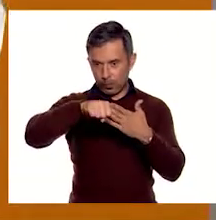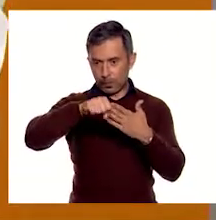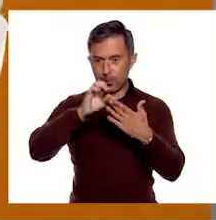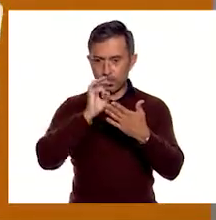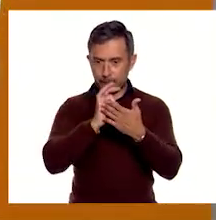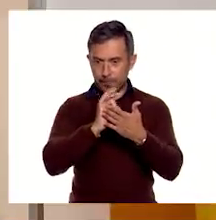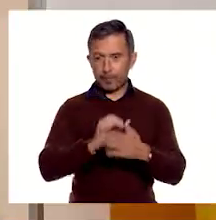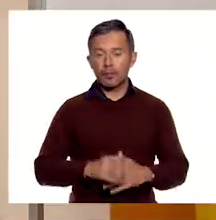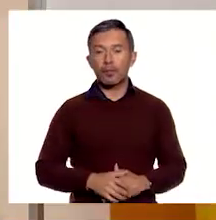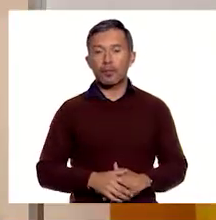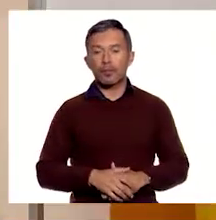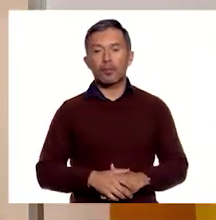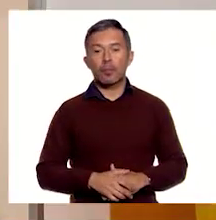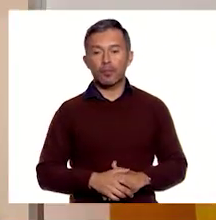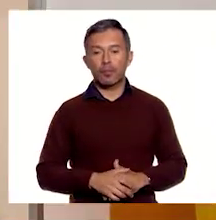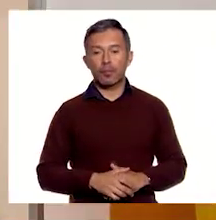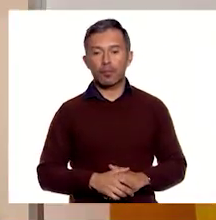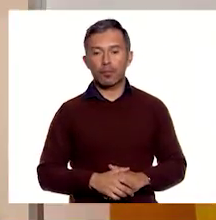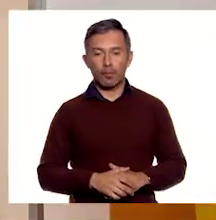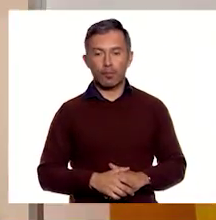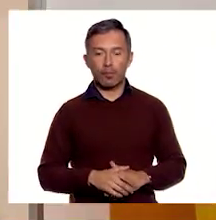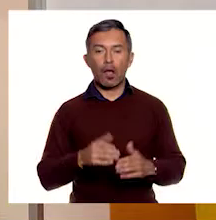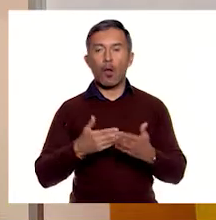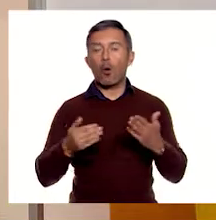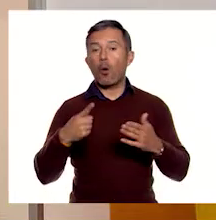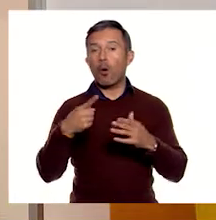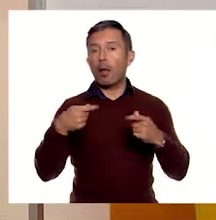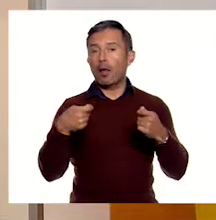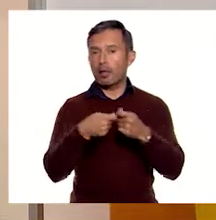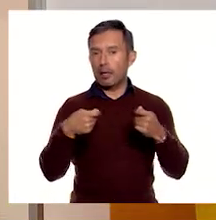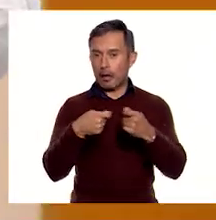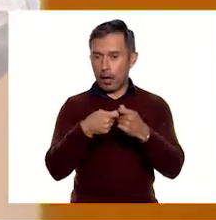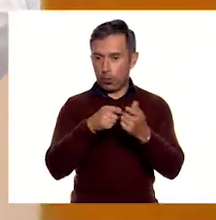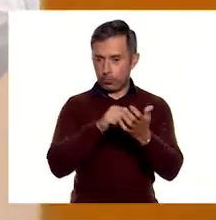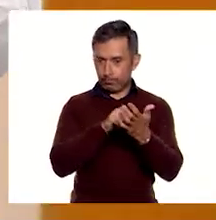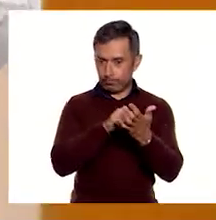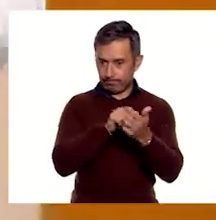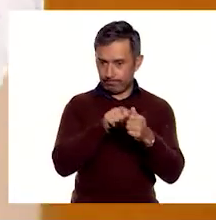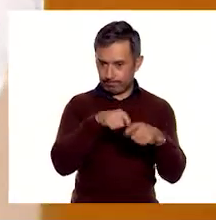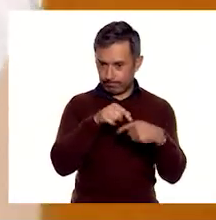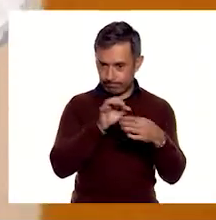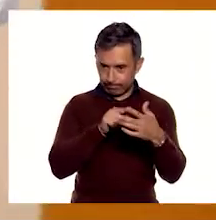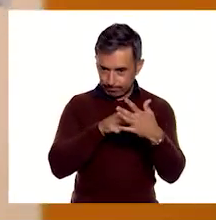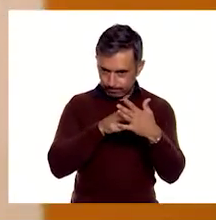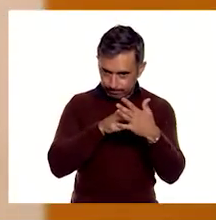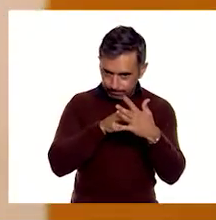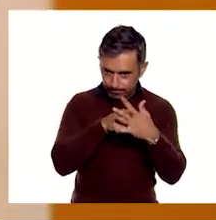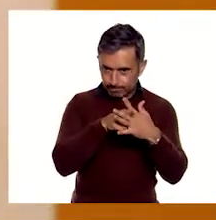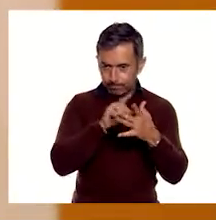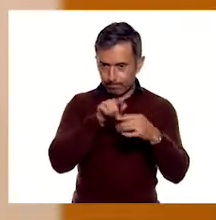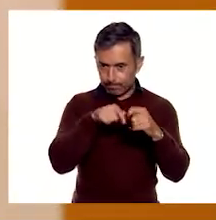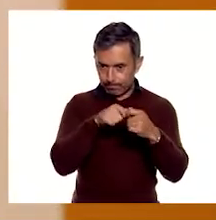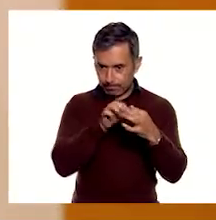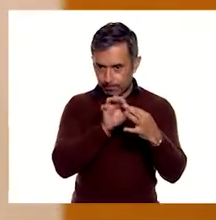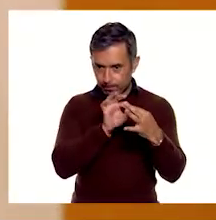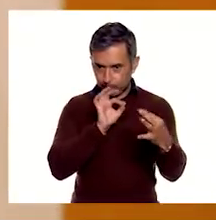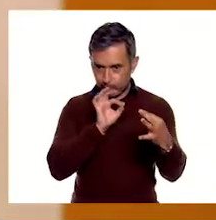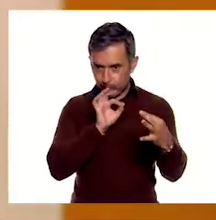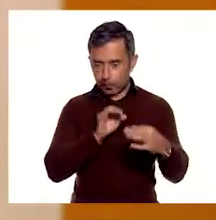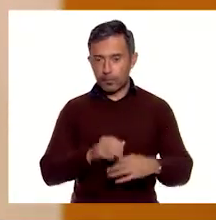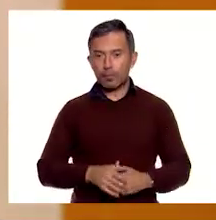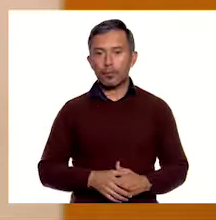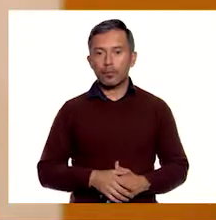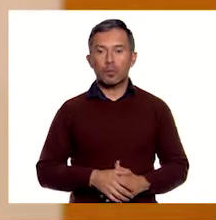Perfecto. Y le vamos a poner una liga de un lado. Le metemos en la perforación una liga de un